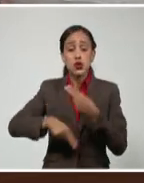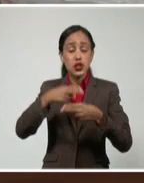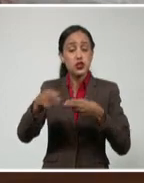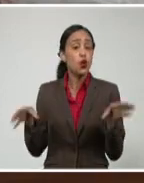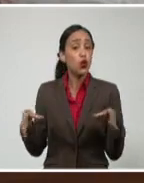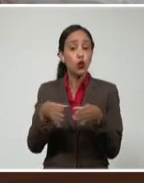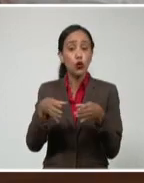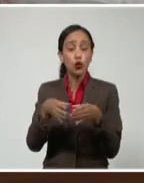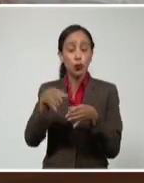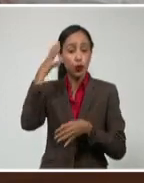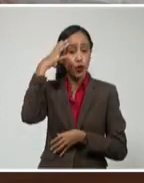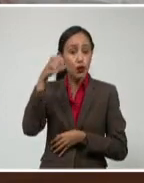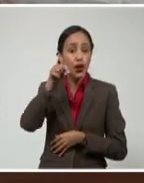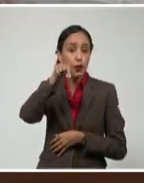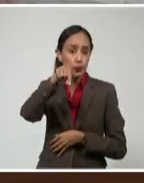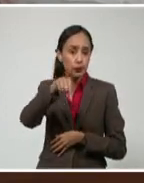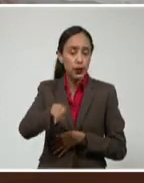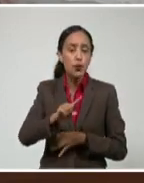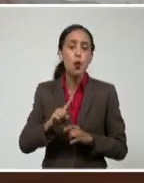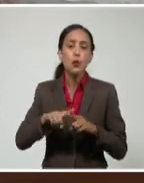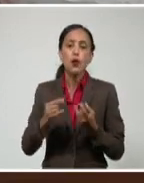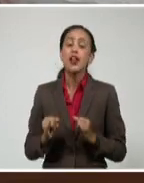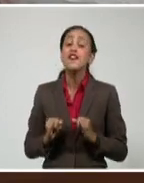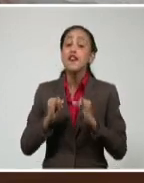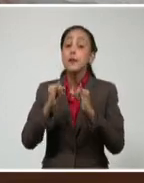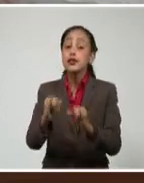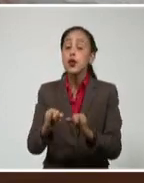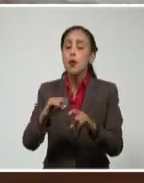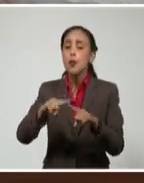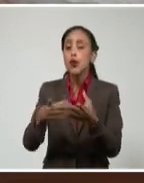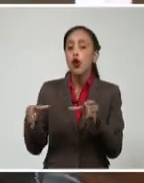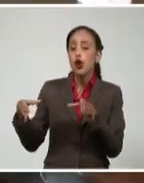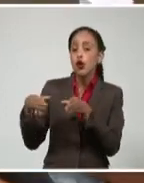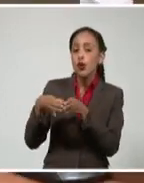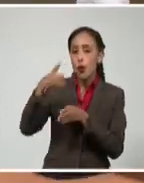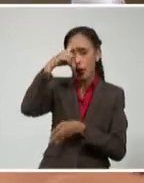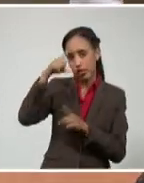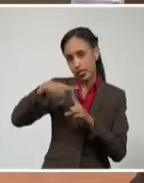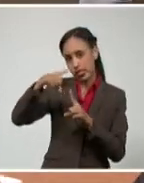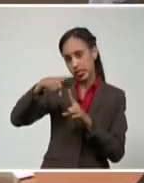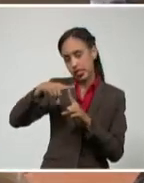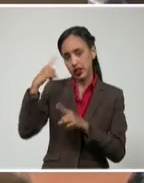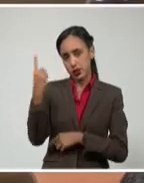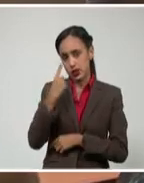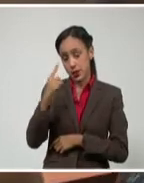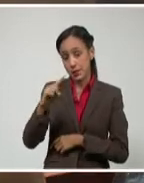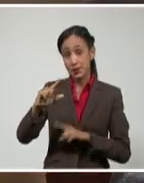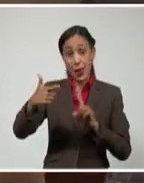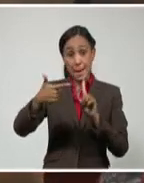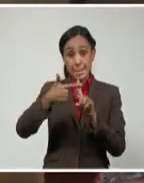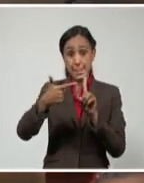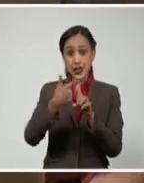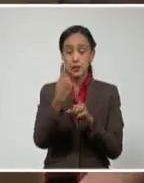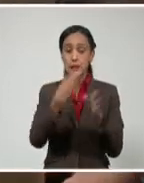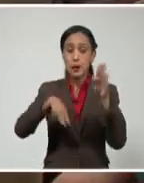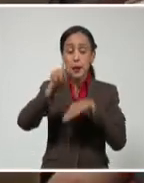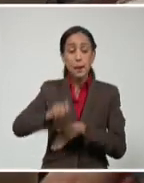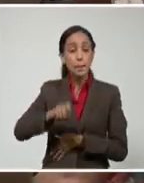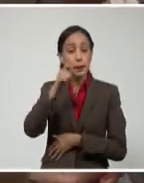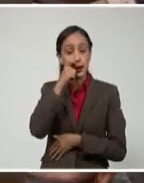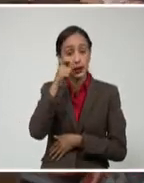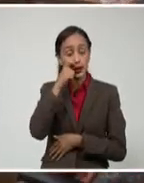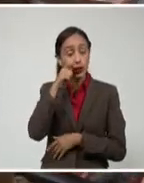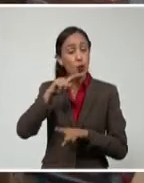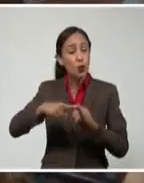gubernamental a partir de la información brindada por el Grupo Técnico Nacional. El viceprimer ministro, doctor Roberto Morales Ojeda, ante